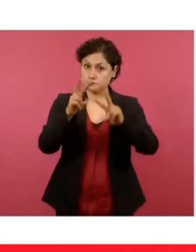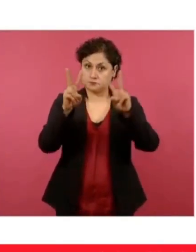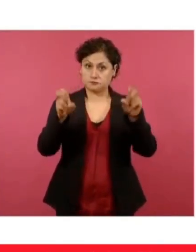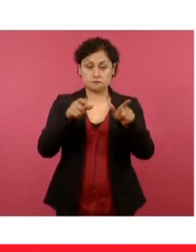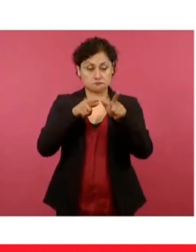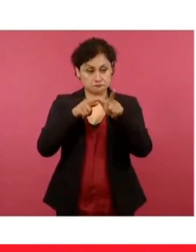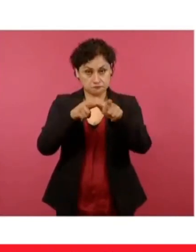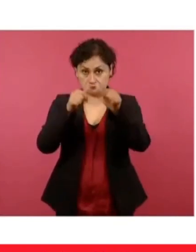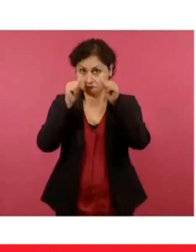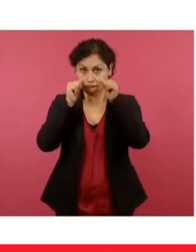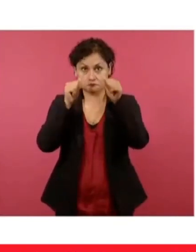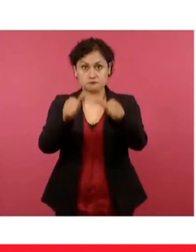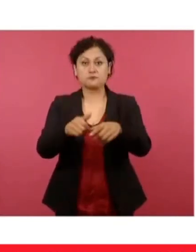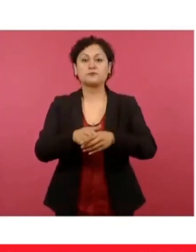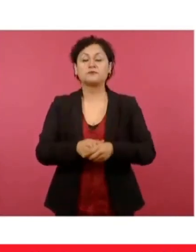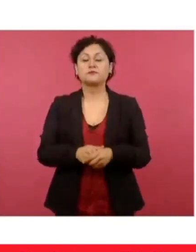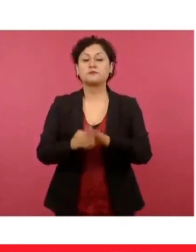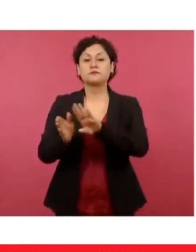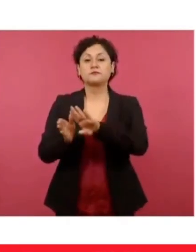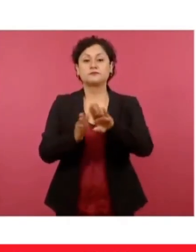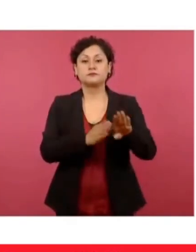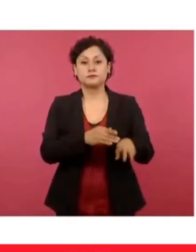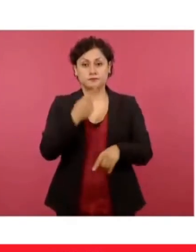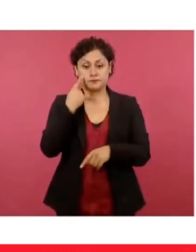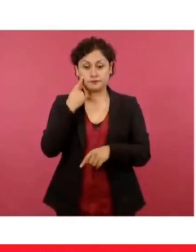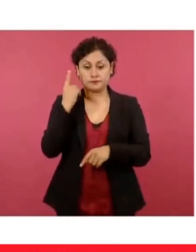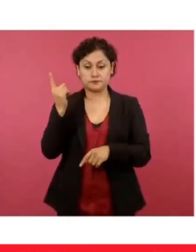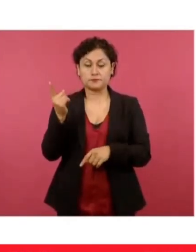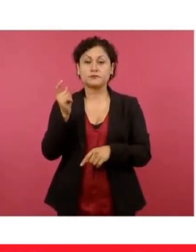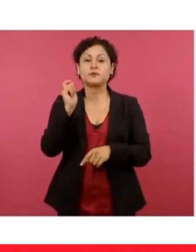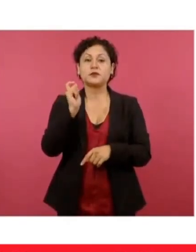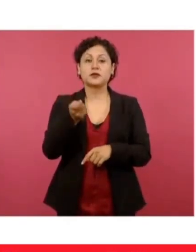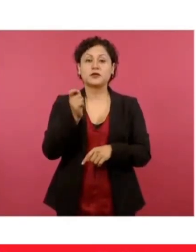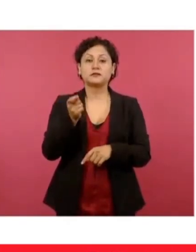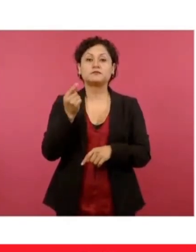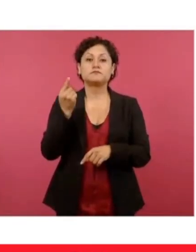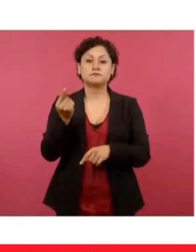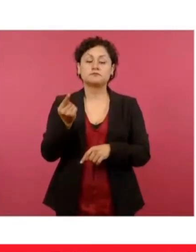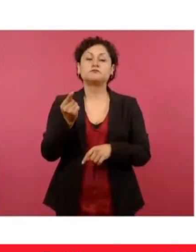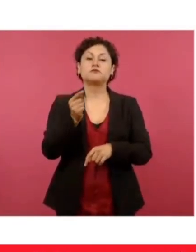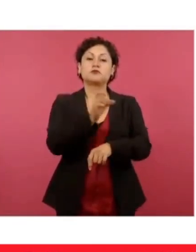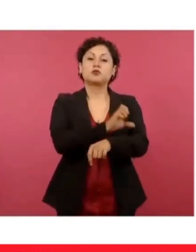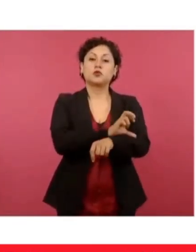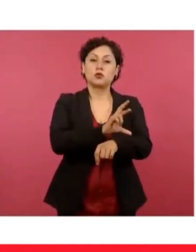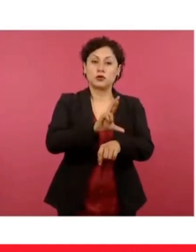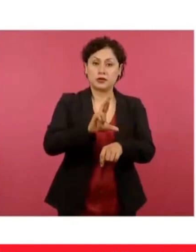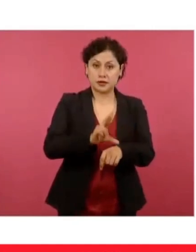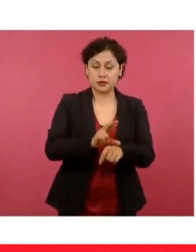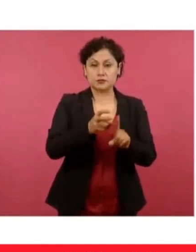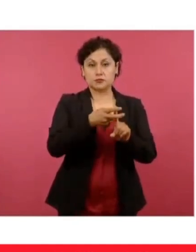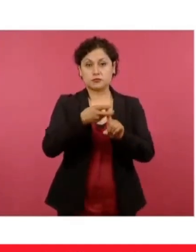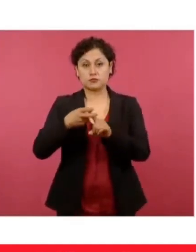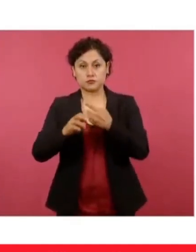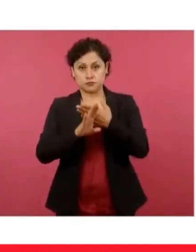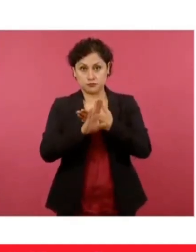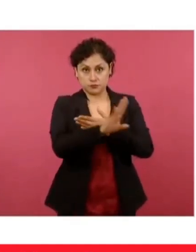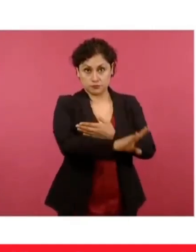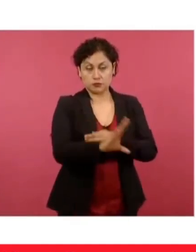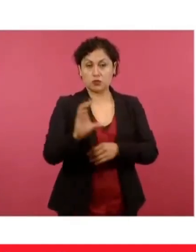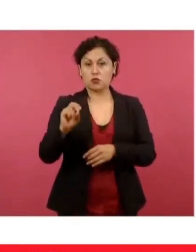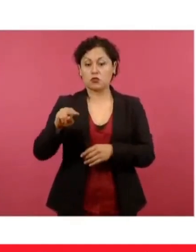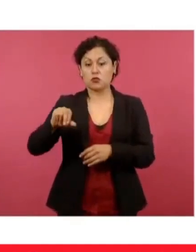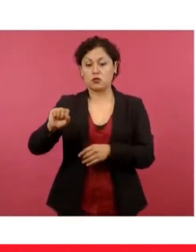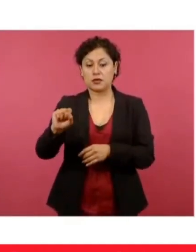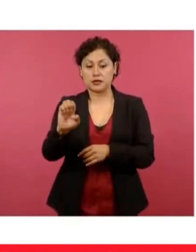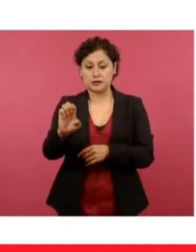adelante y estos son los resultados eh de la coordinación nacional antisecuestros la conace